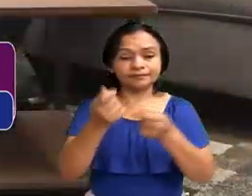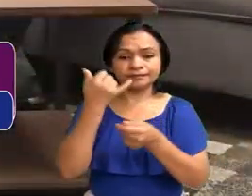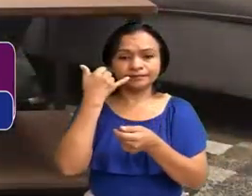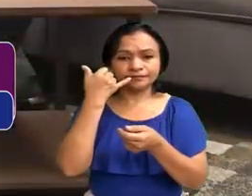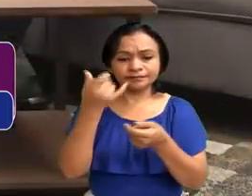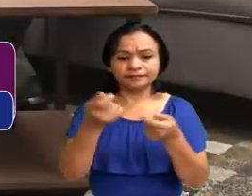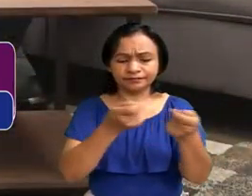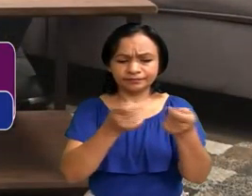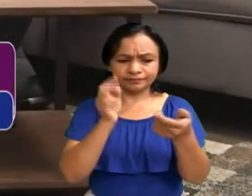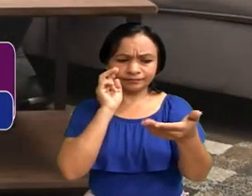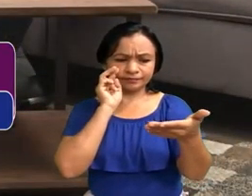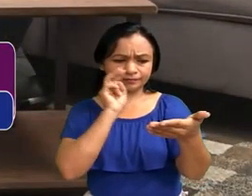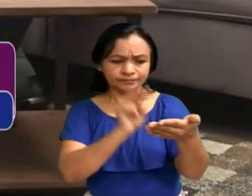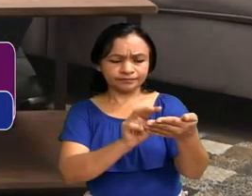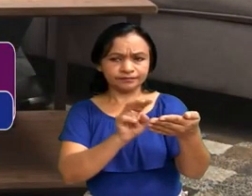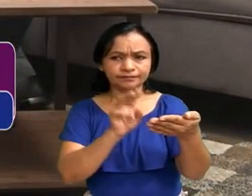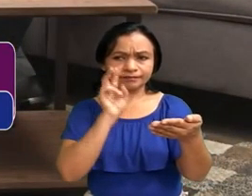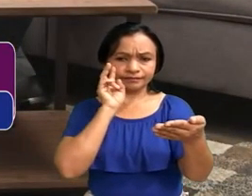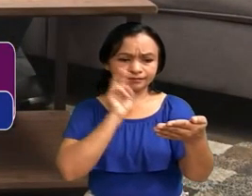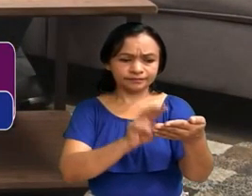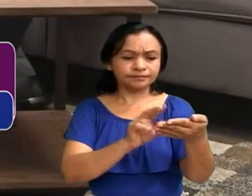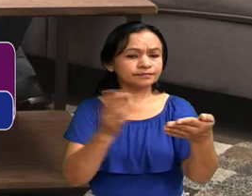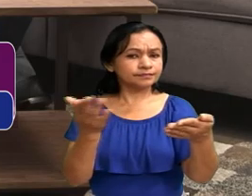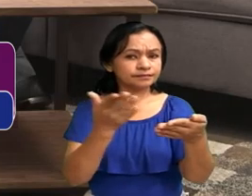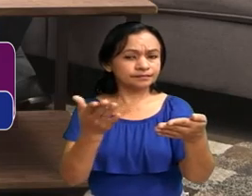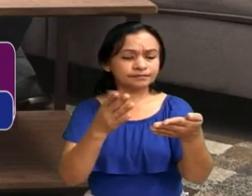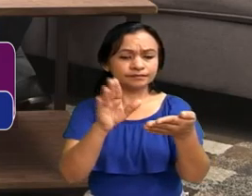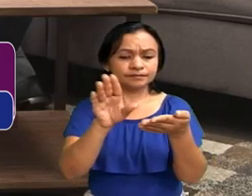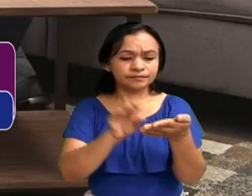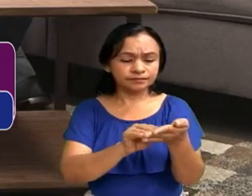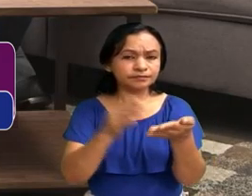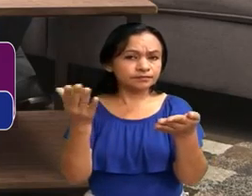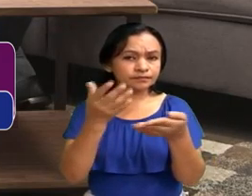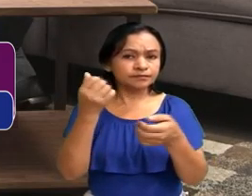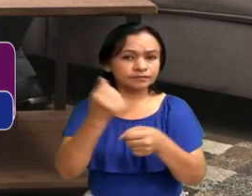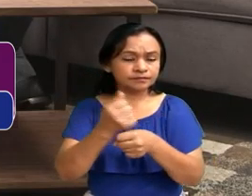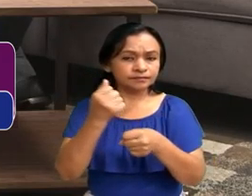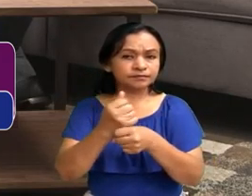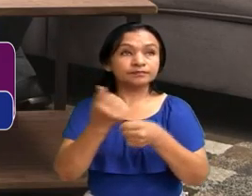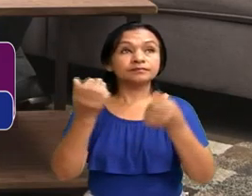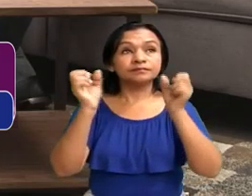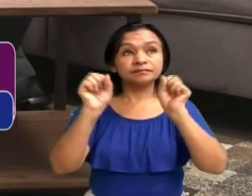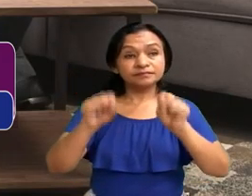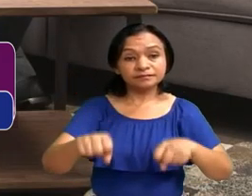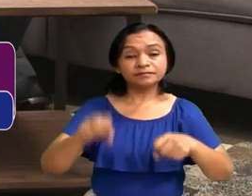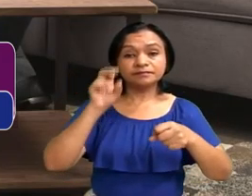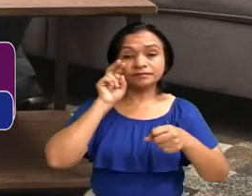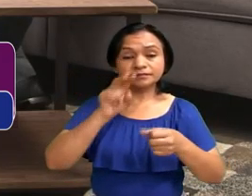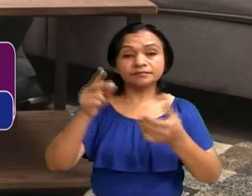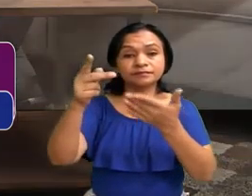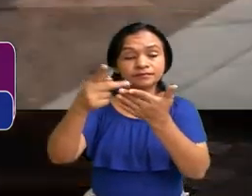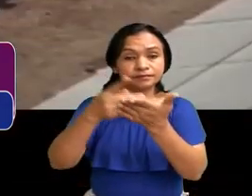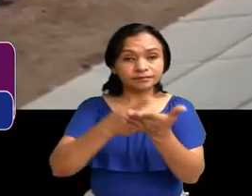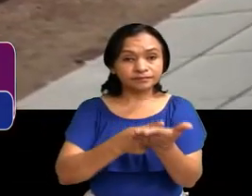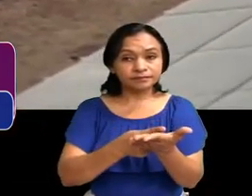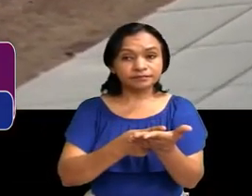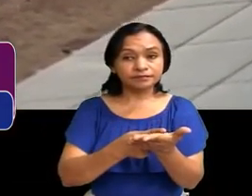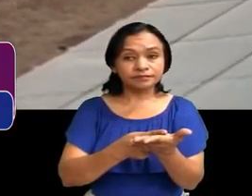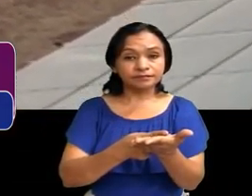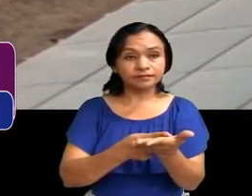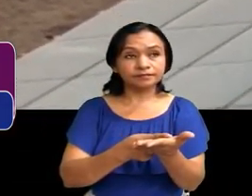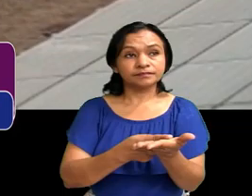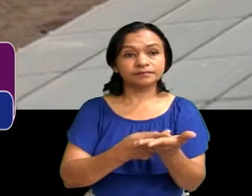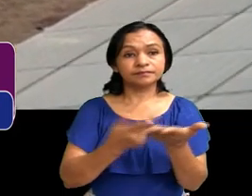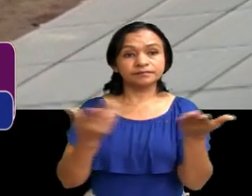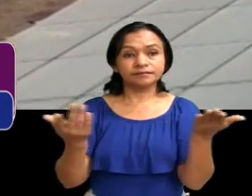celular, desde acá, pues, desde aquí se ve su consumo, cómo está funcionando. Ese proyecto, ¿verdad?